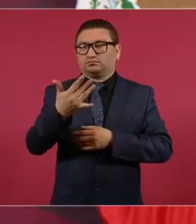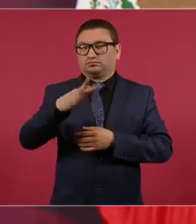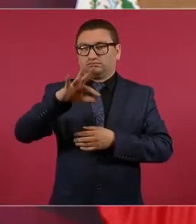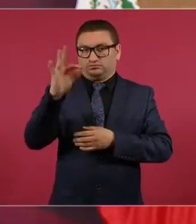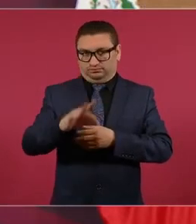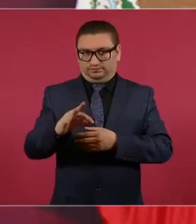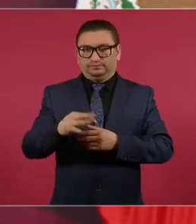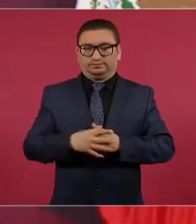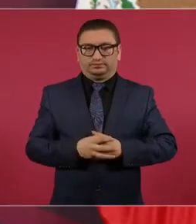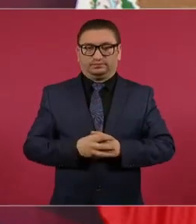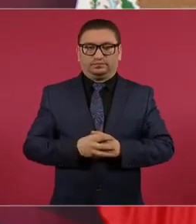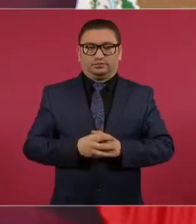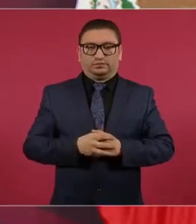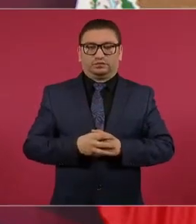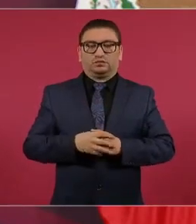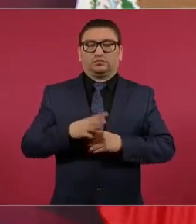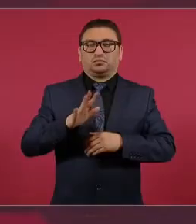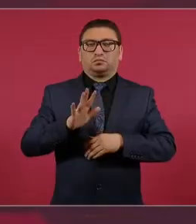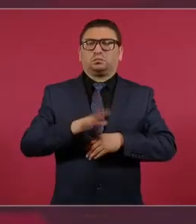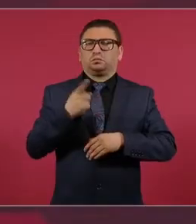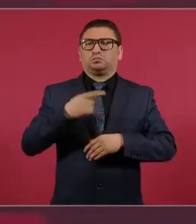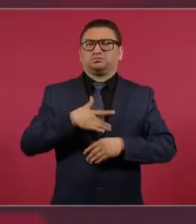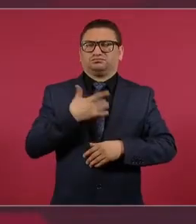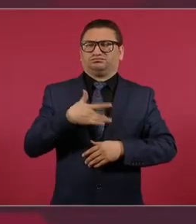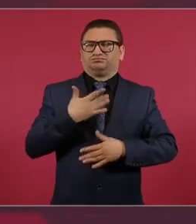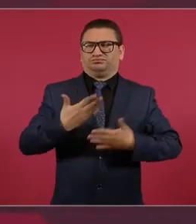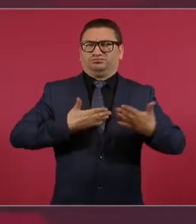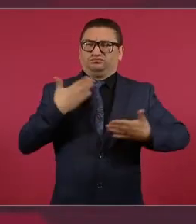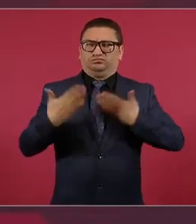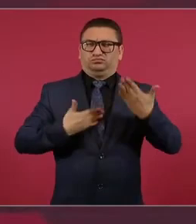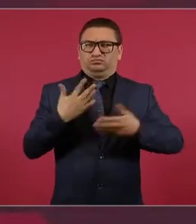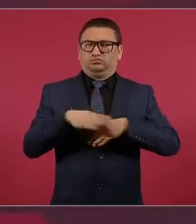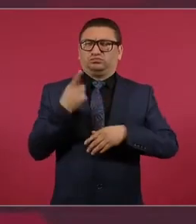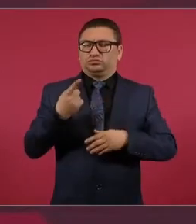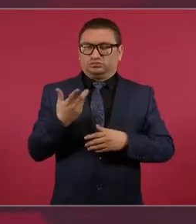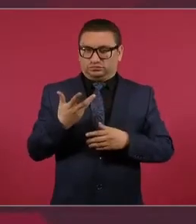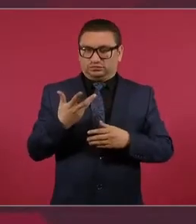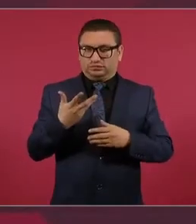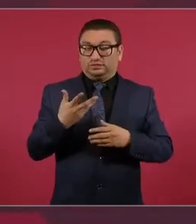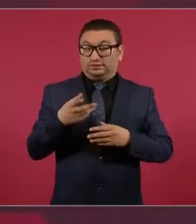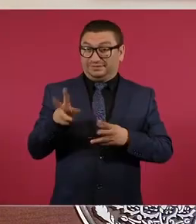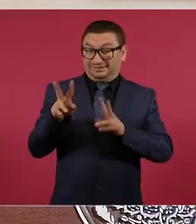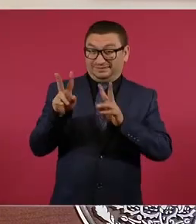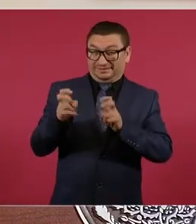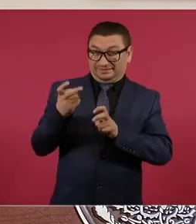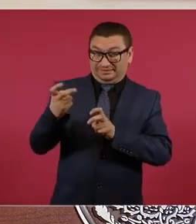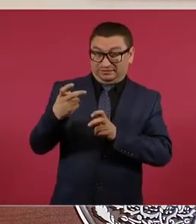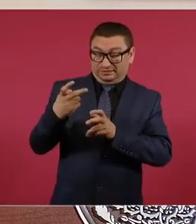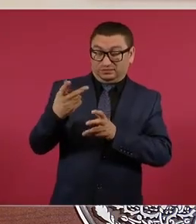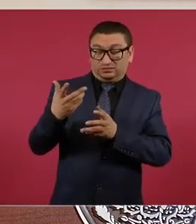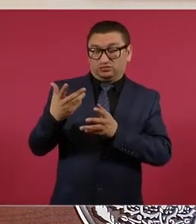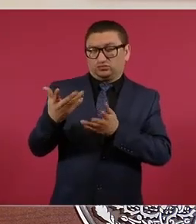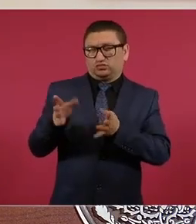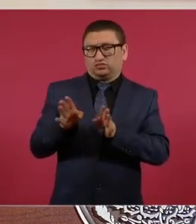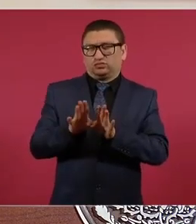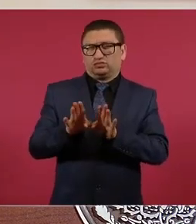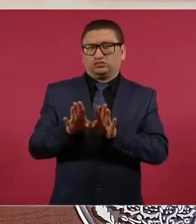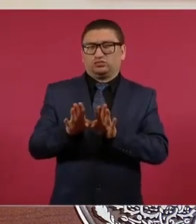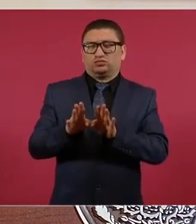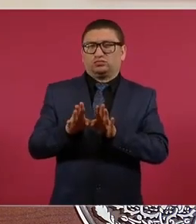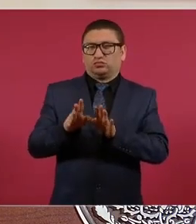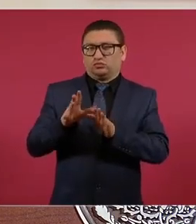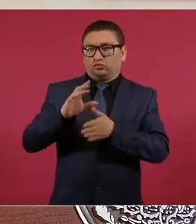50% por qué lo celebro aun cuando se trata de